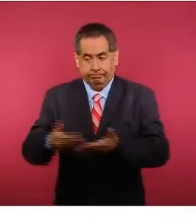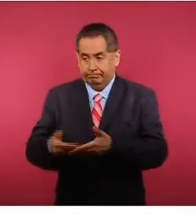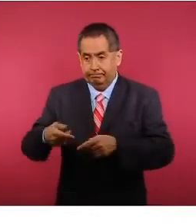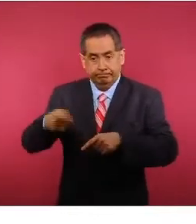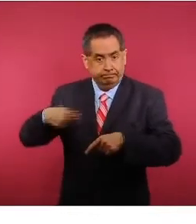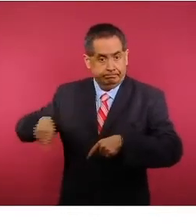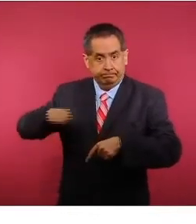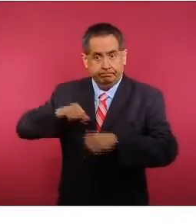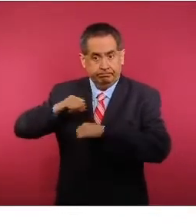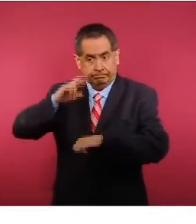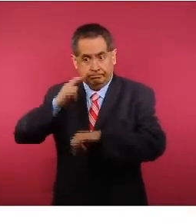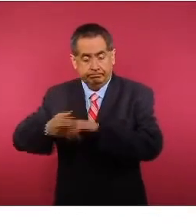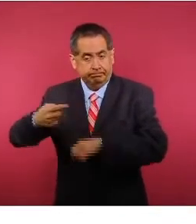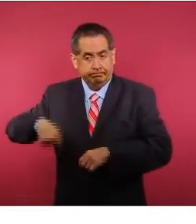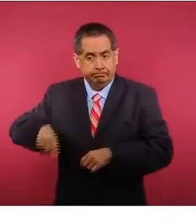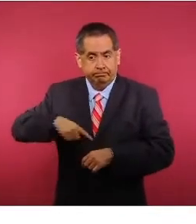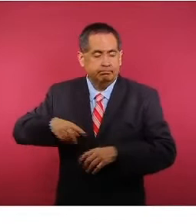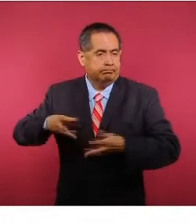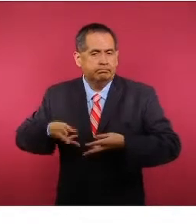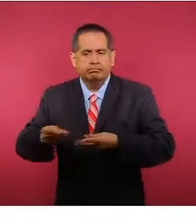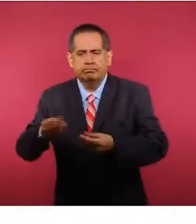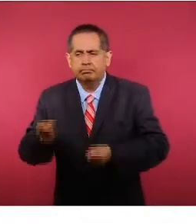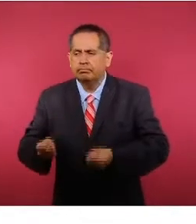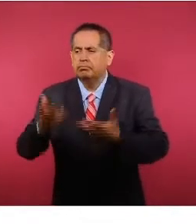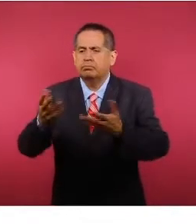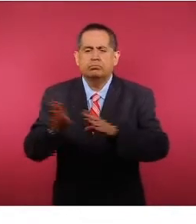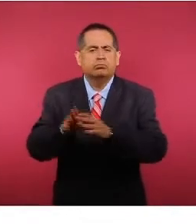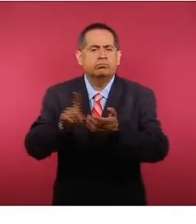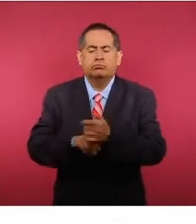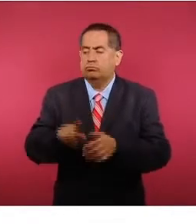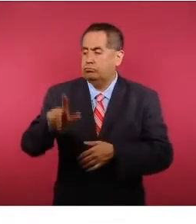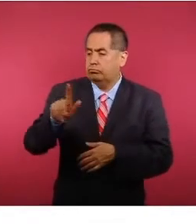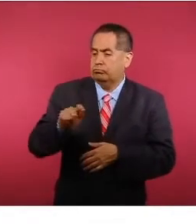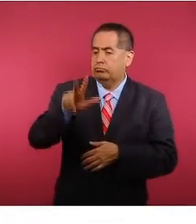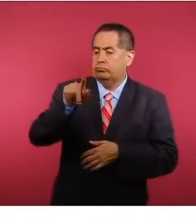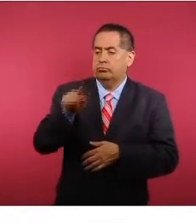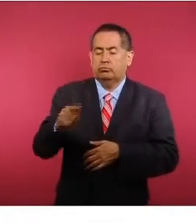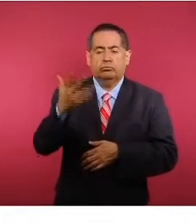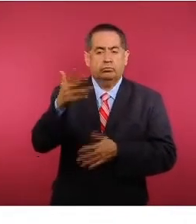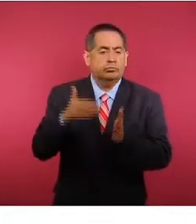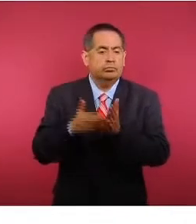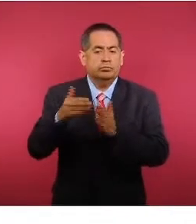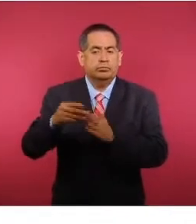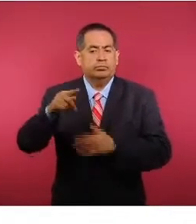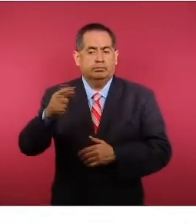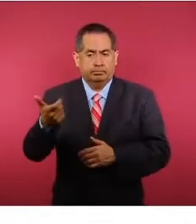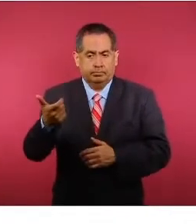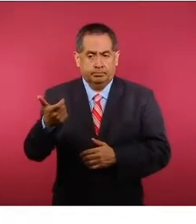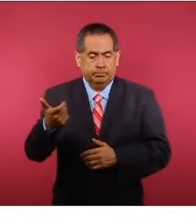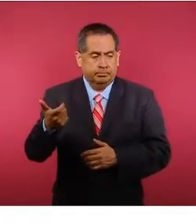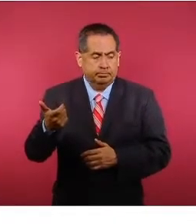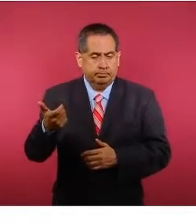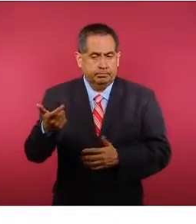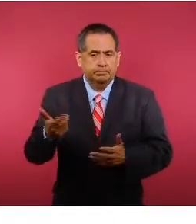avión, se gastaron 78.5 millones de pesos.